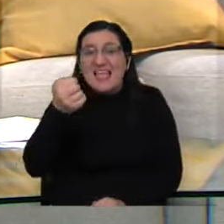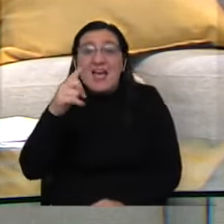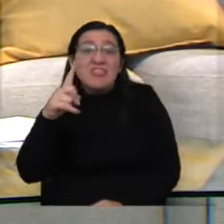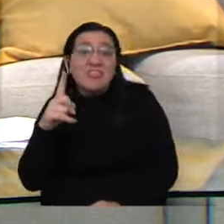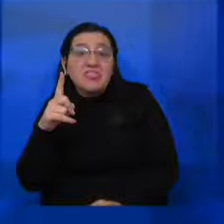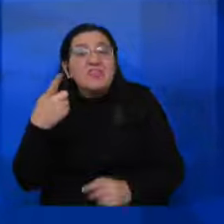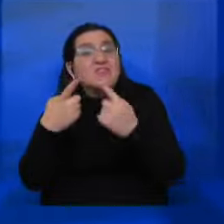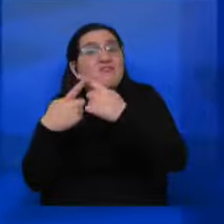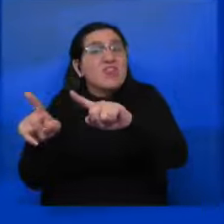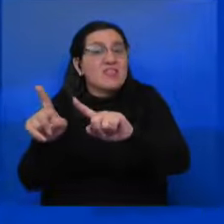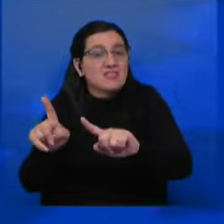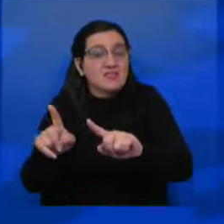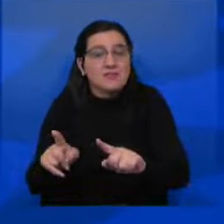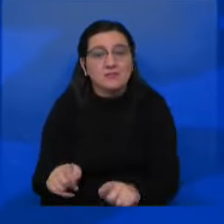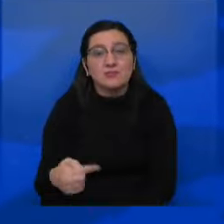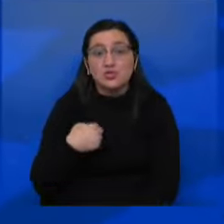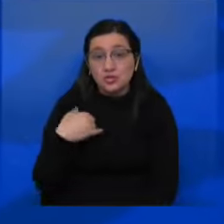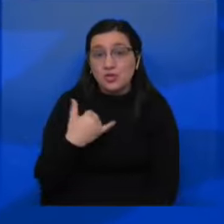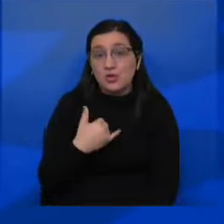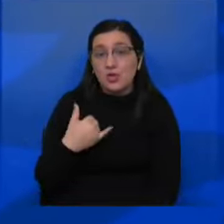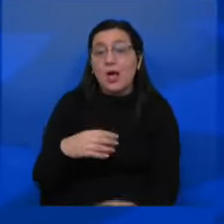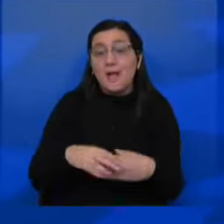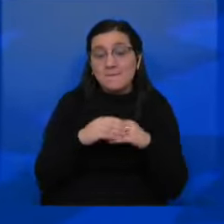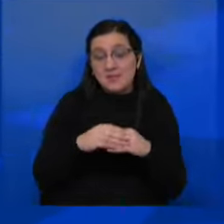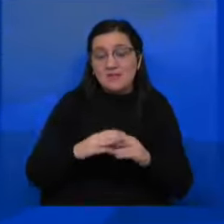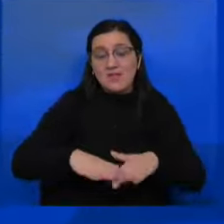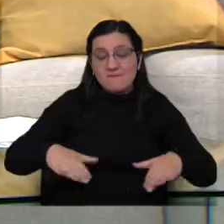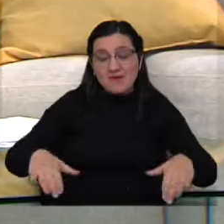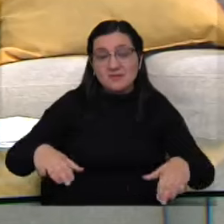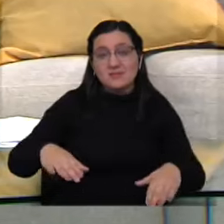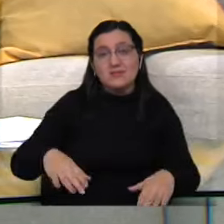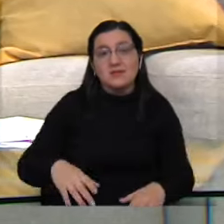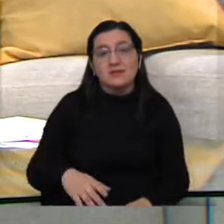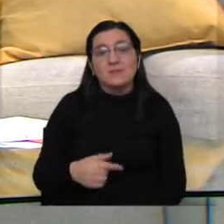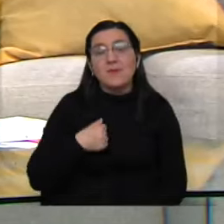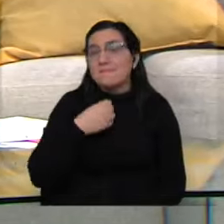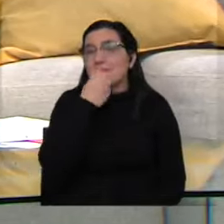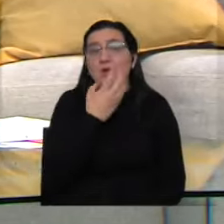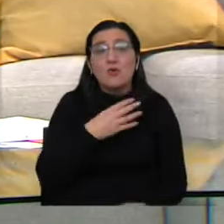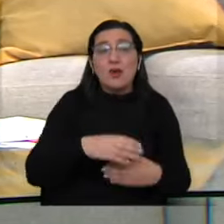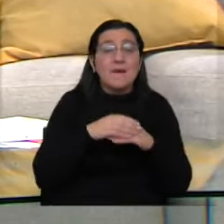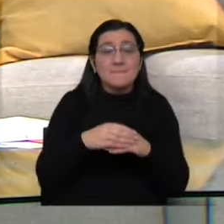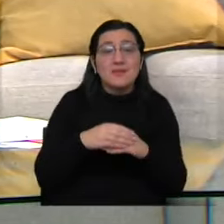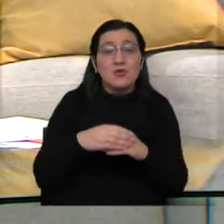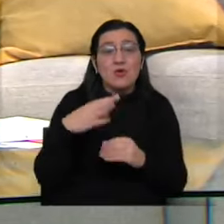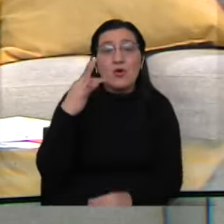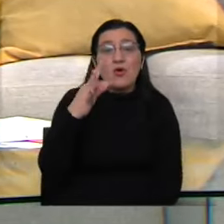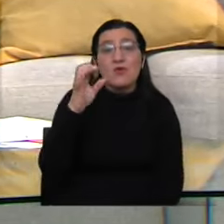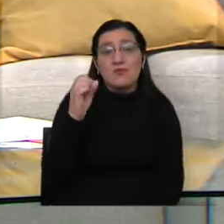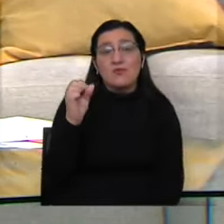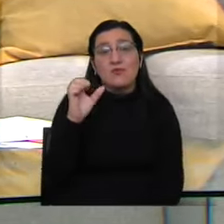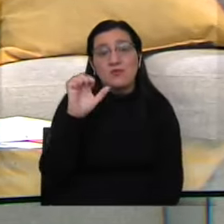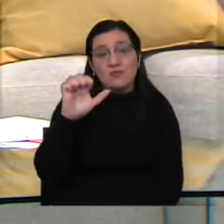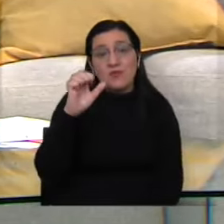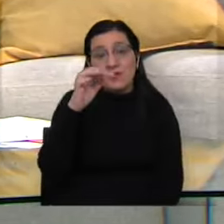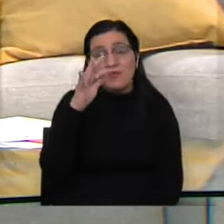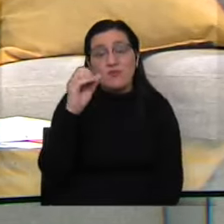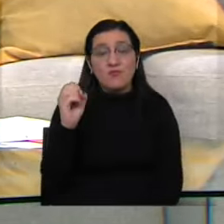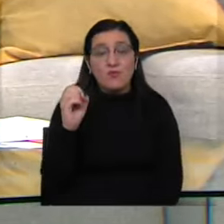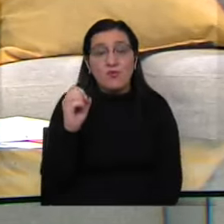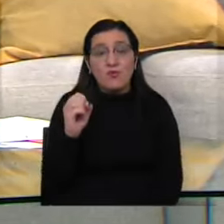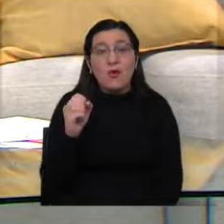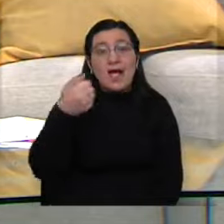deción de amistad tengo amigos de la infancia tengo amigos de la adolescencia mi mejor amigo fefo mi amigo desde que tengo 9 años Anita mi amiga y un